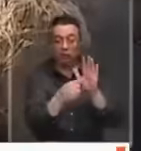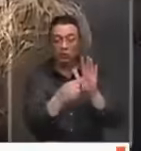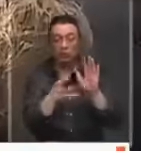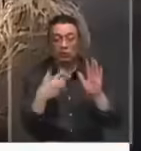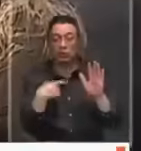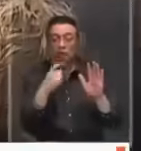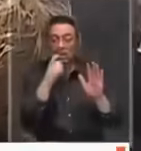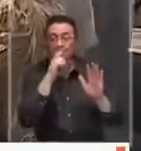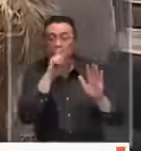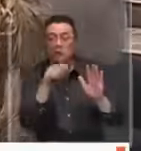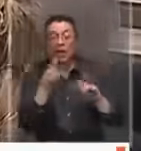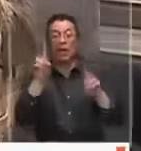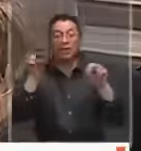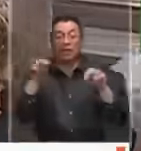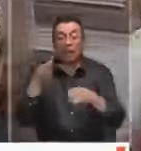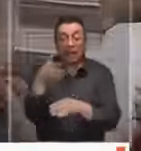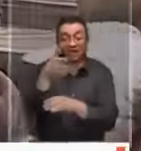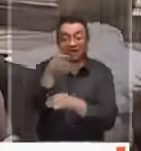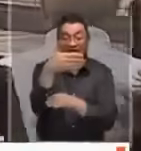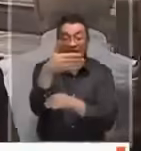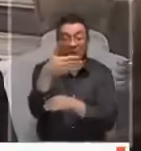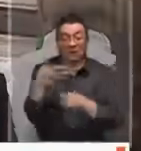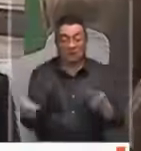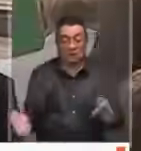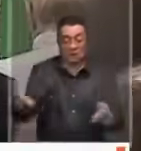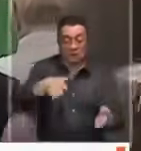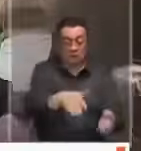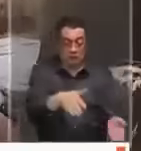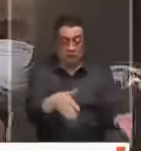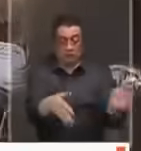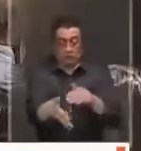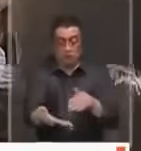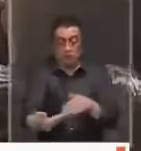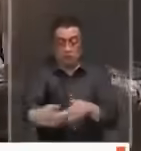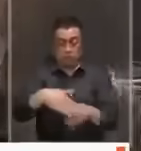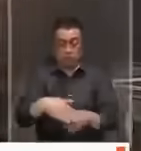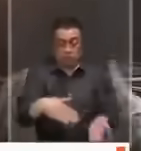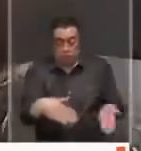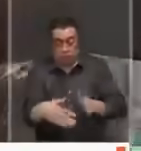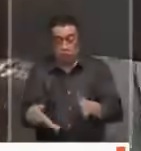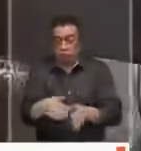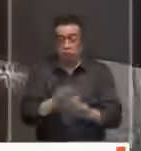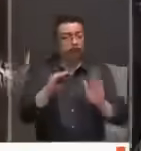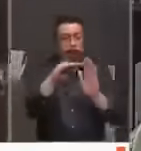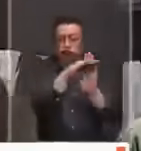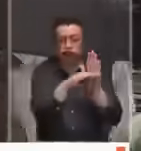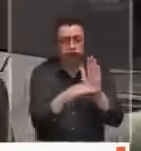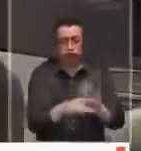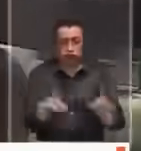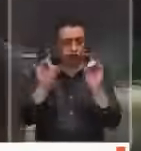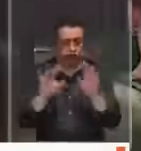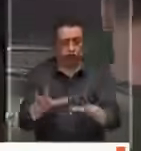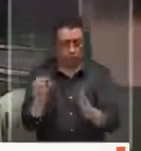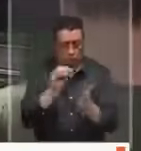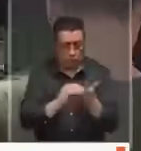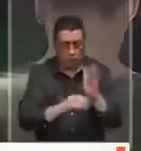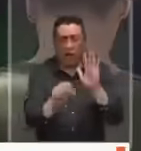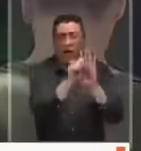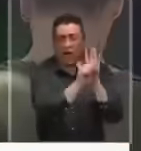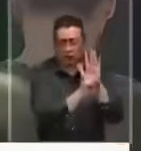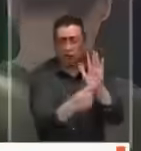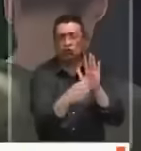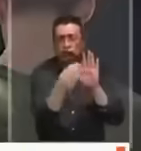pregunto, el tema de la bandera misma, el doblez, cada detalle puede estar en el artículo, ¿no? Todo protocolarmente establecido, sí, nada